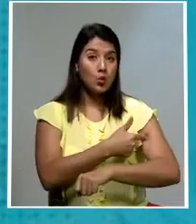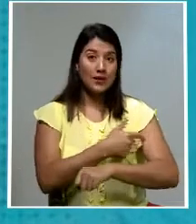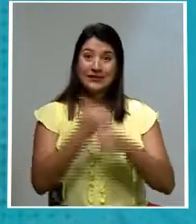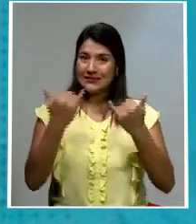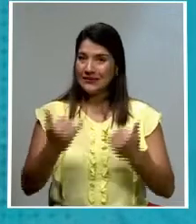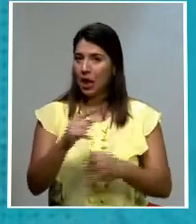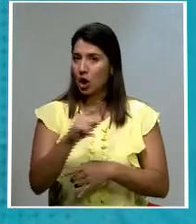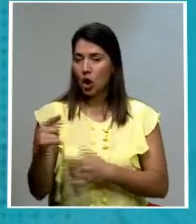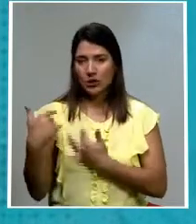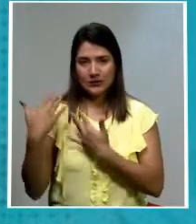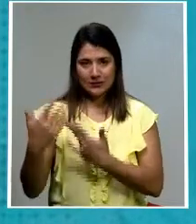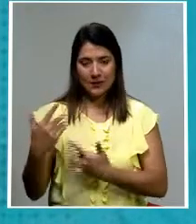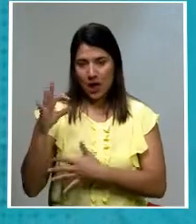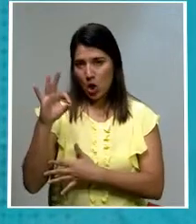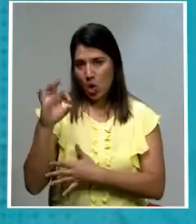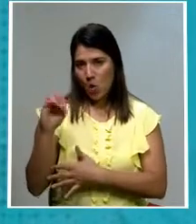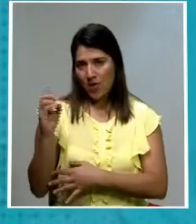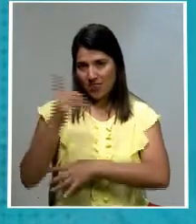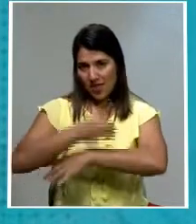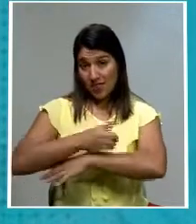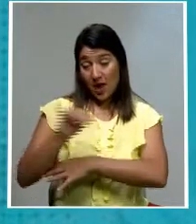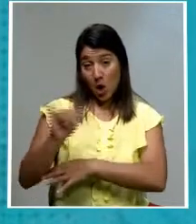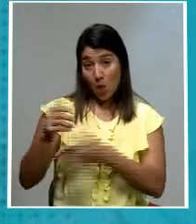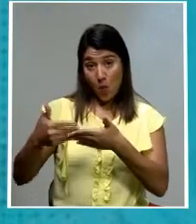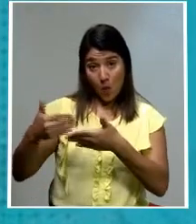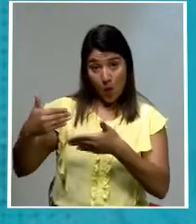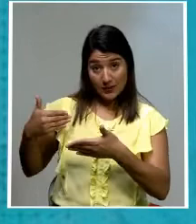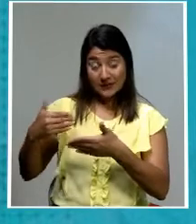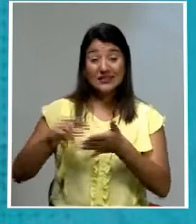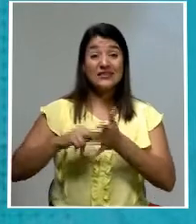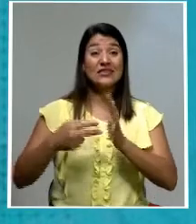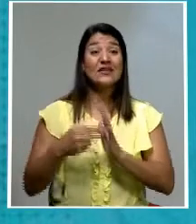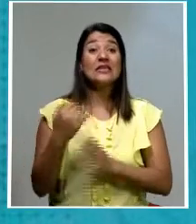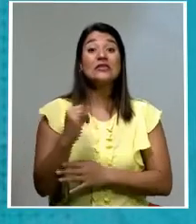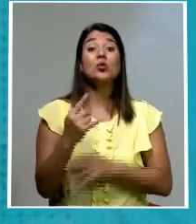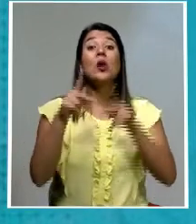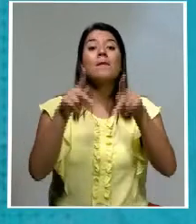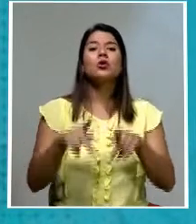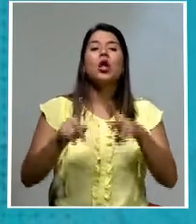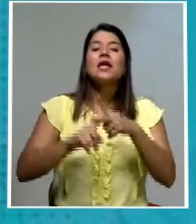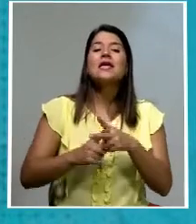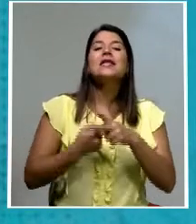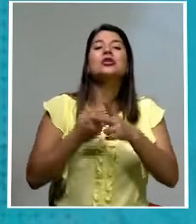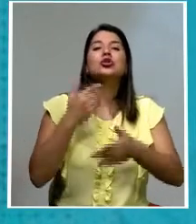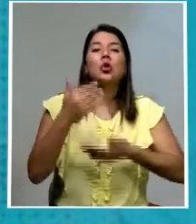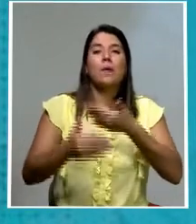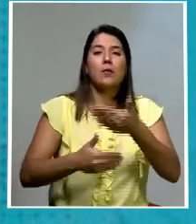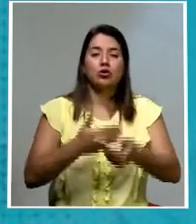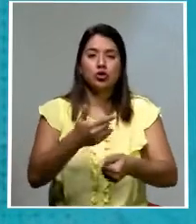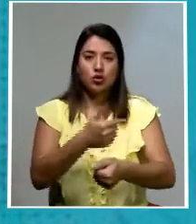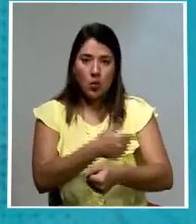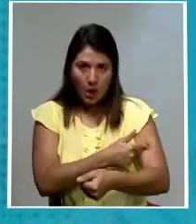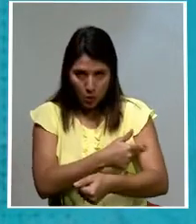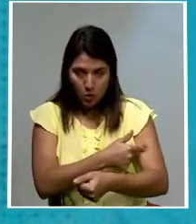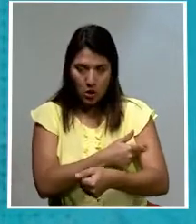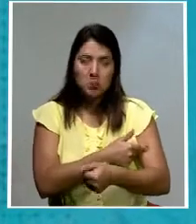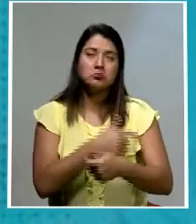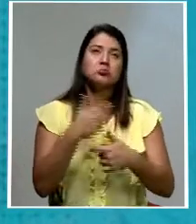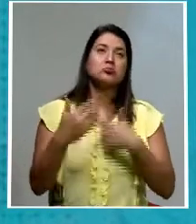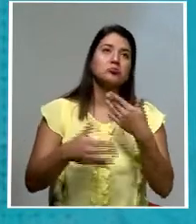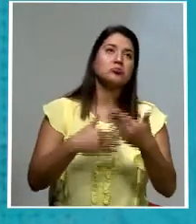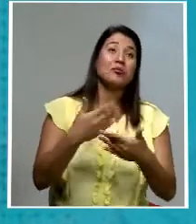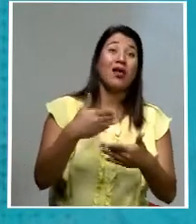manera que si una persona inició el esquema de vacunación y en ese periodo